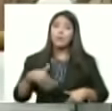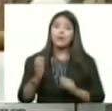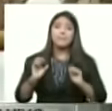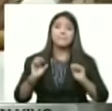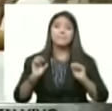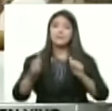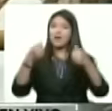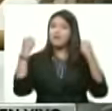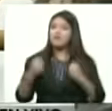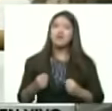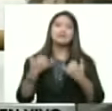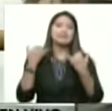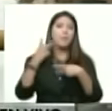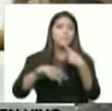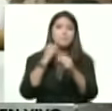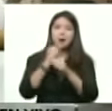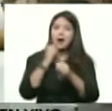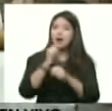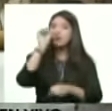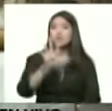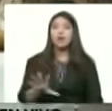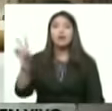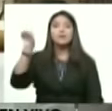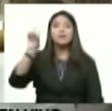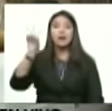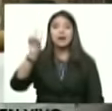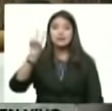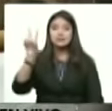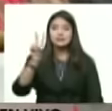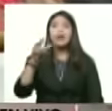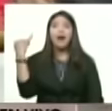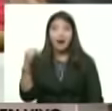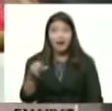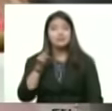las fuerzas productivas del país que están allí.